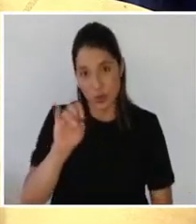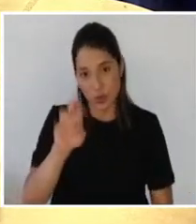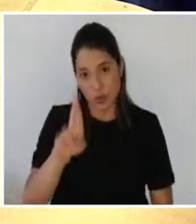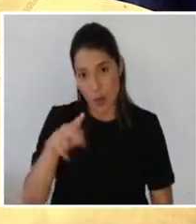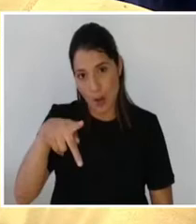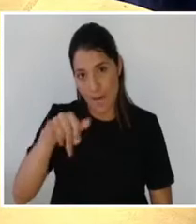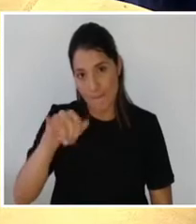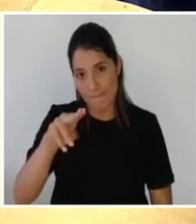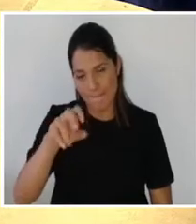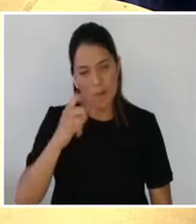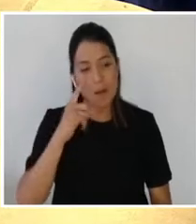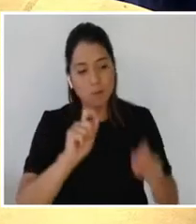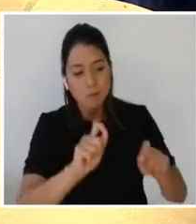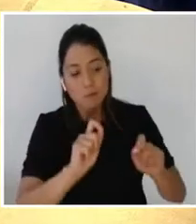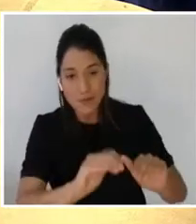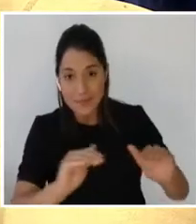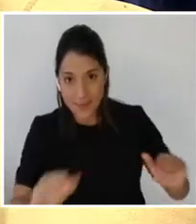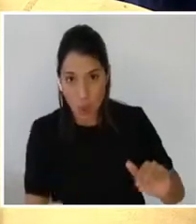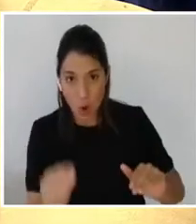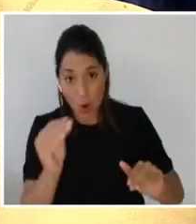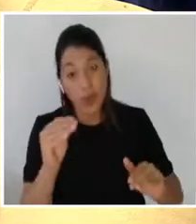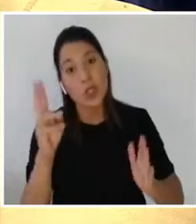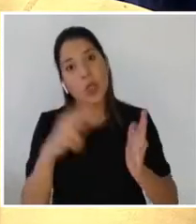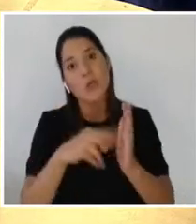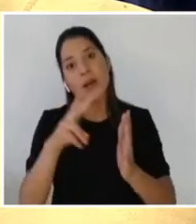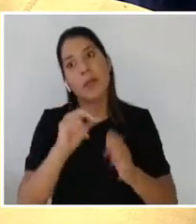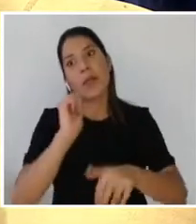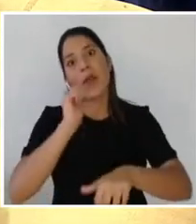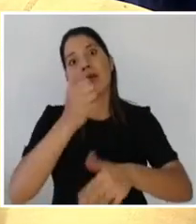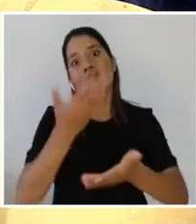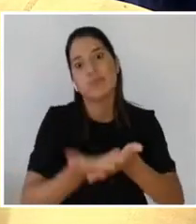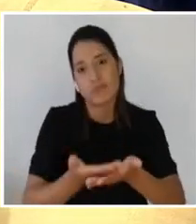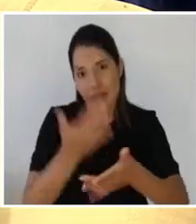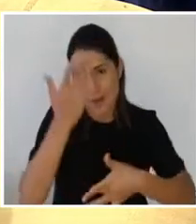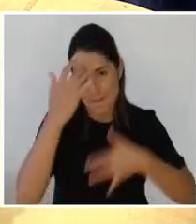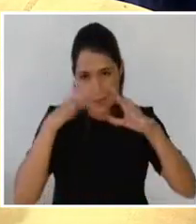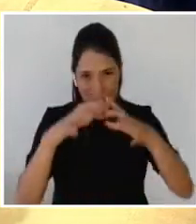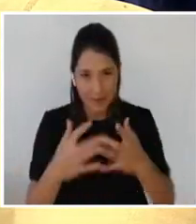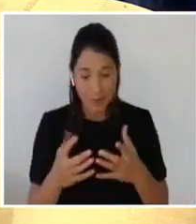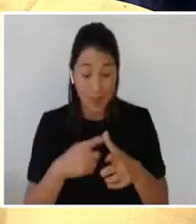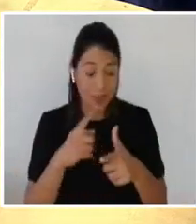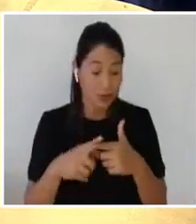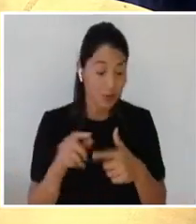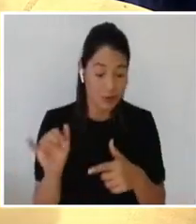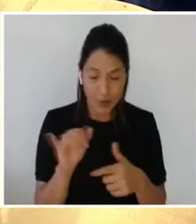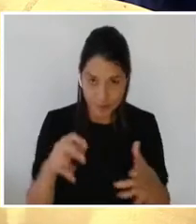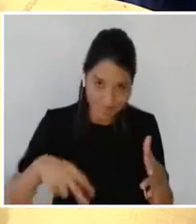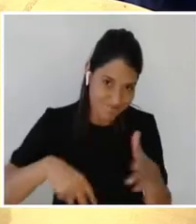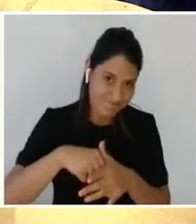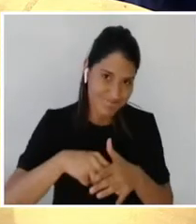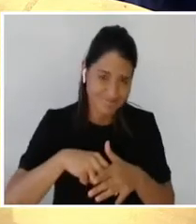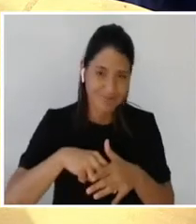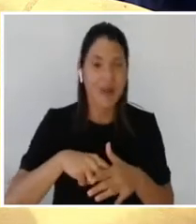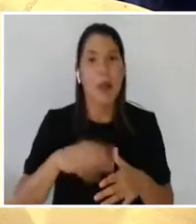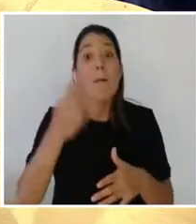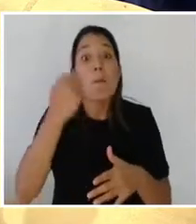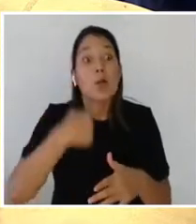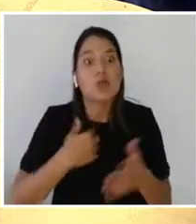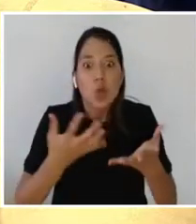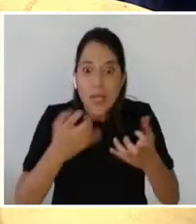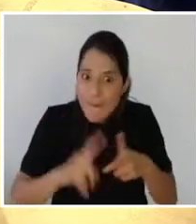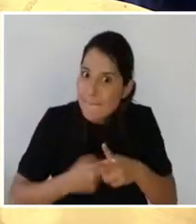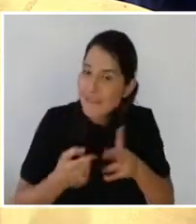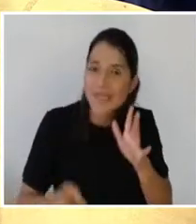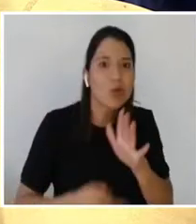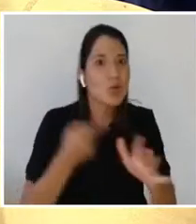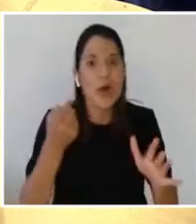y en el 2020 se vino la pandemia. Entonces eso fue como un bache en el camino, ¿verdad? Porque yo dije: yo quiero empezar de una vez a decirle